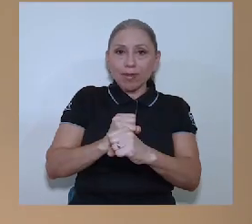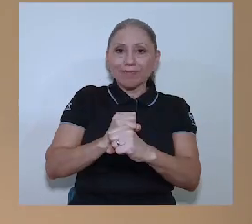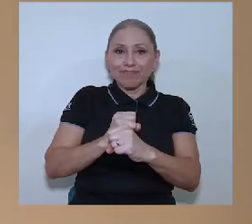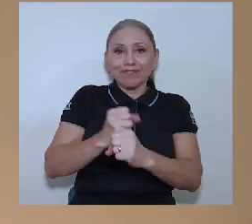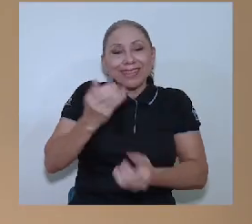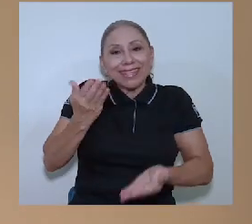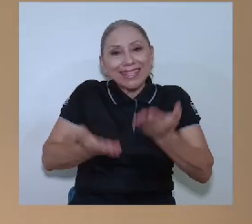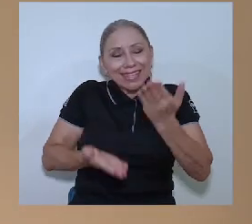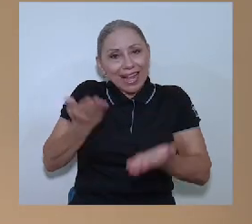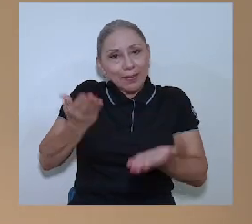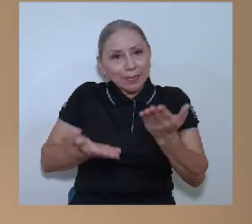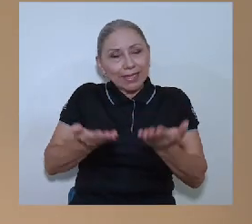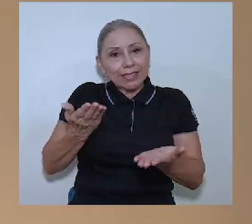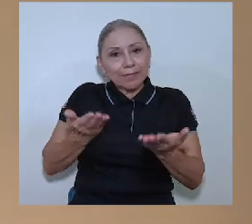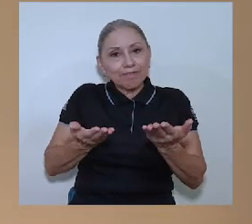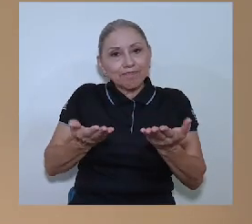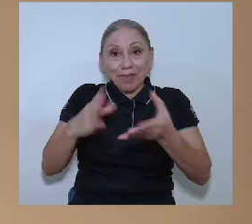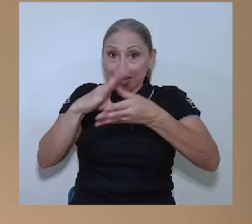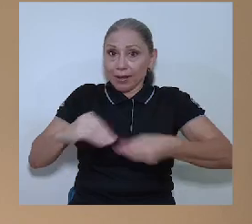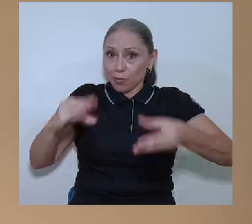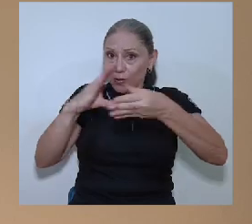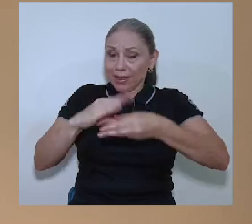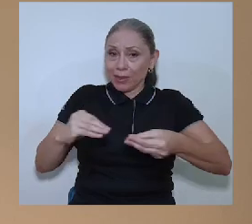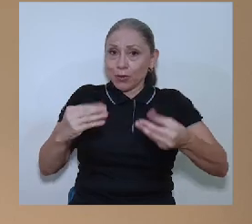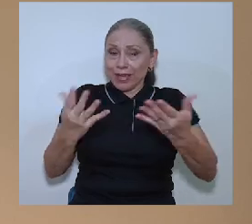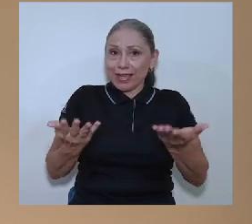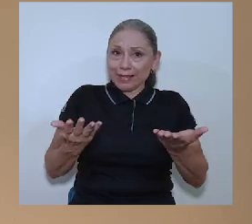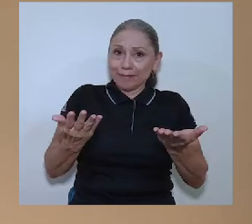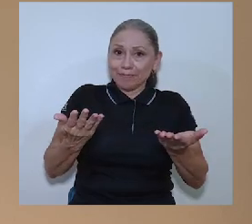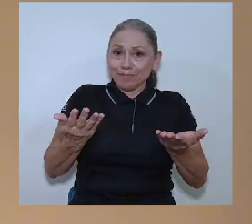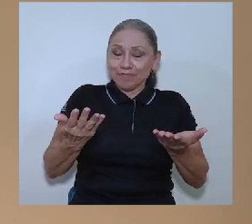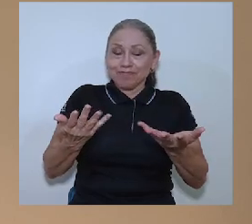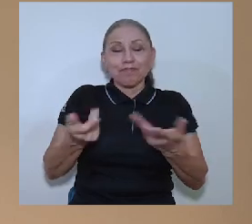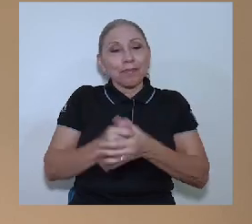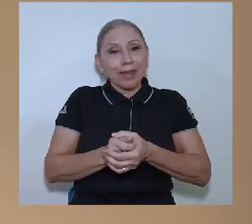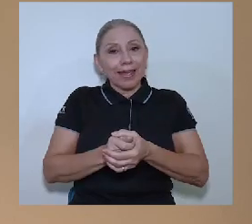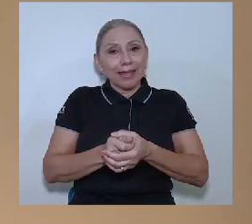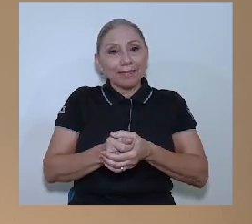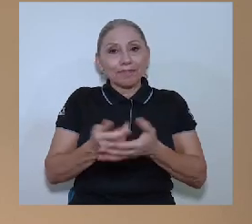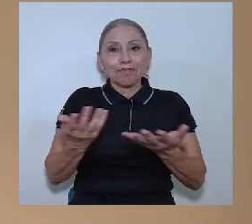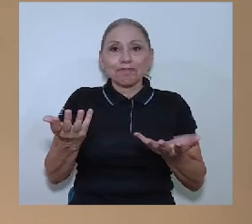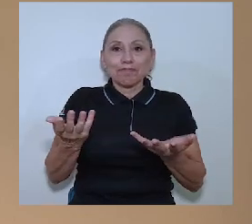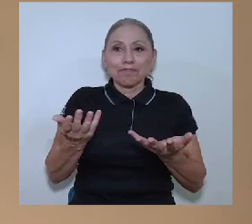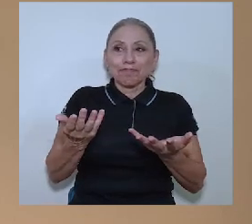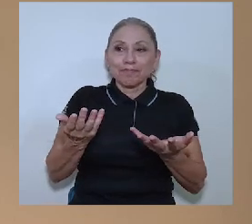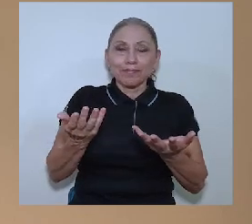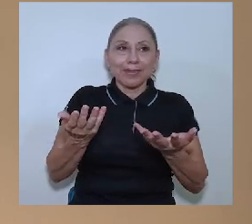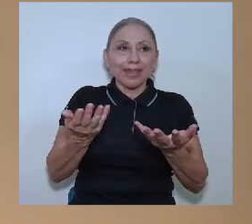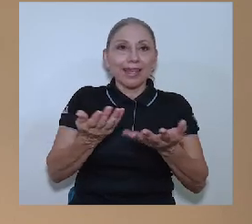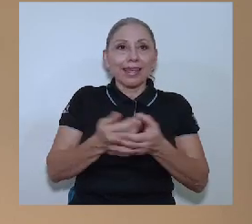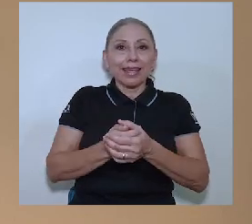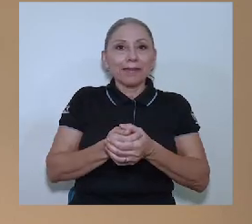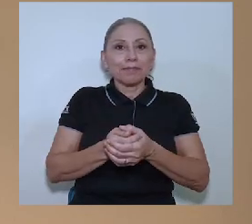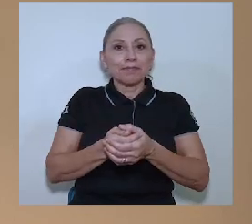resumen y tal vez le cuento que recogiendo